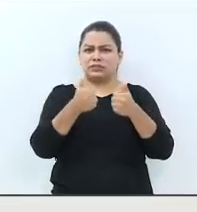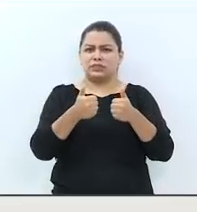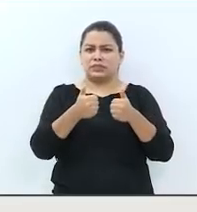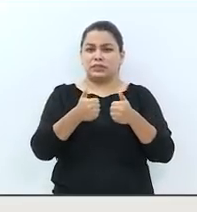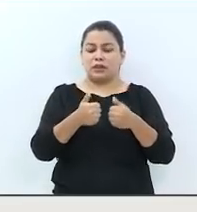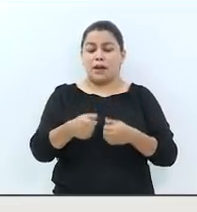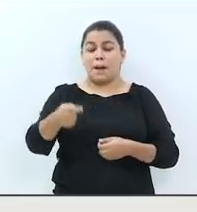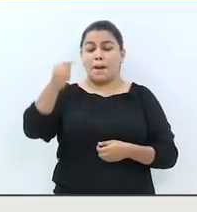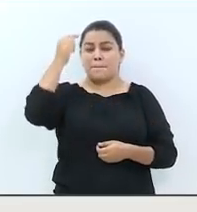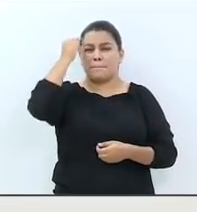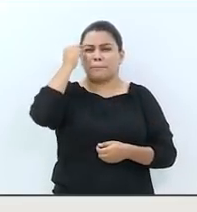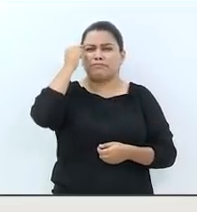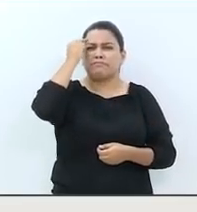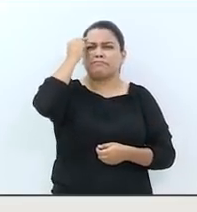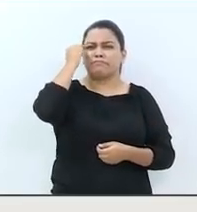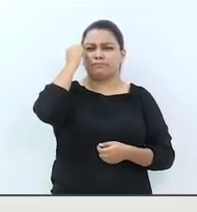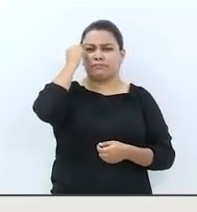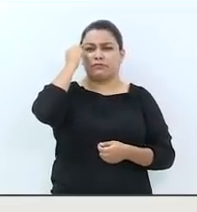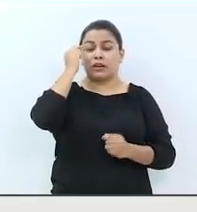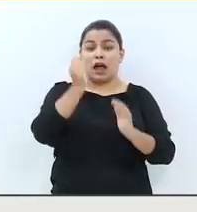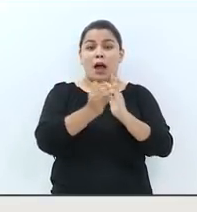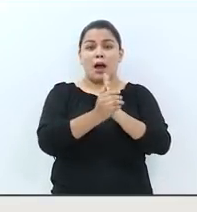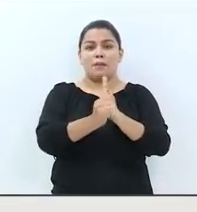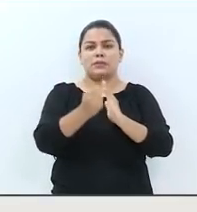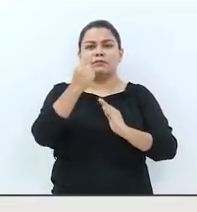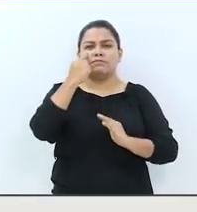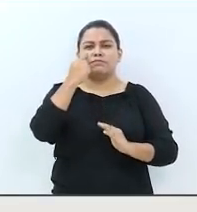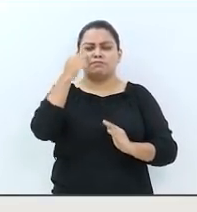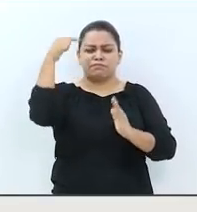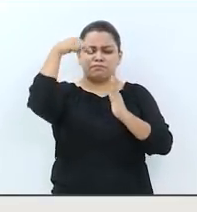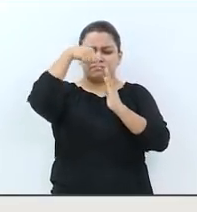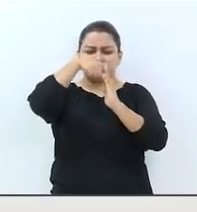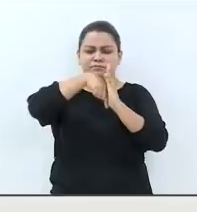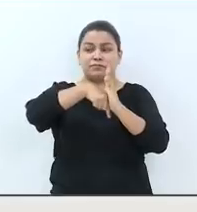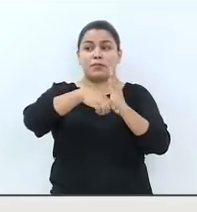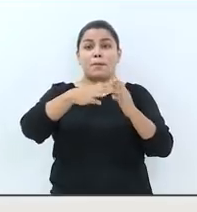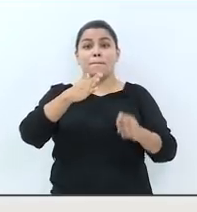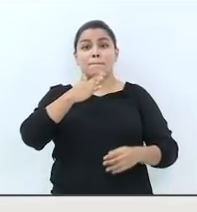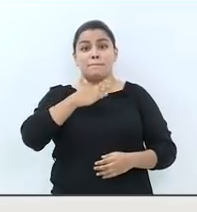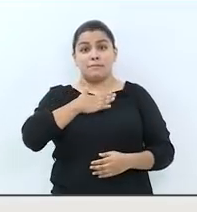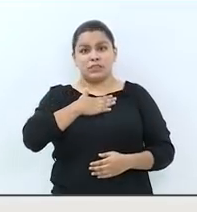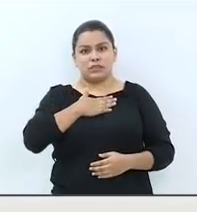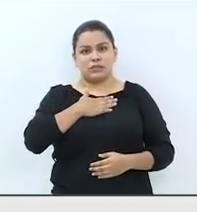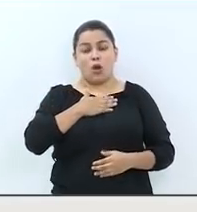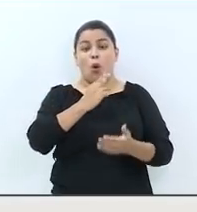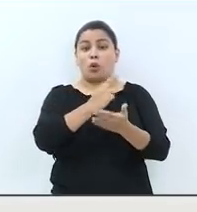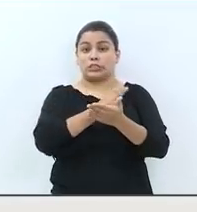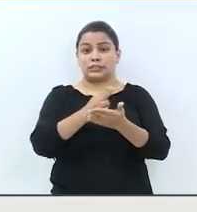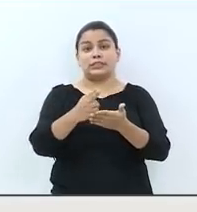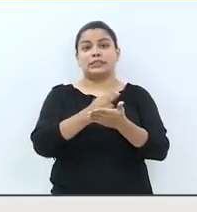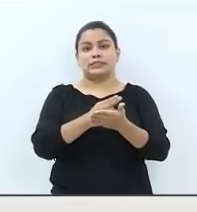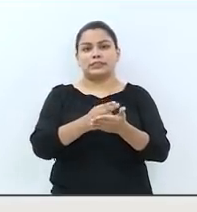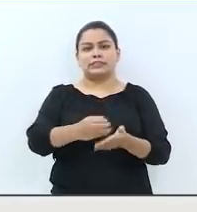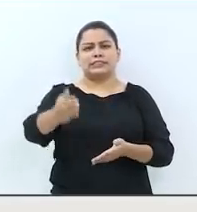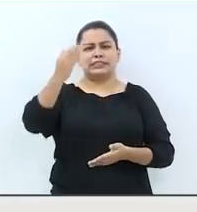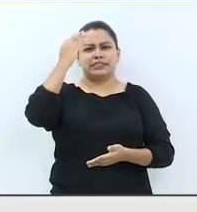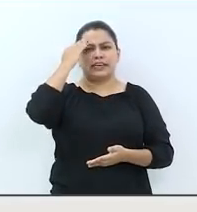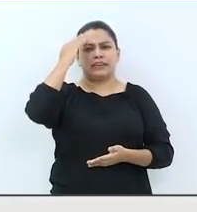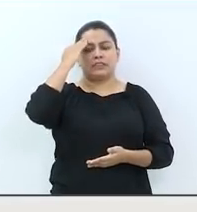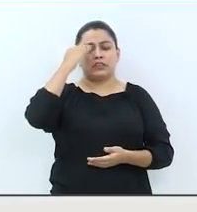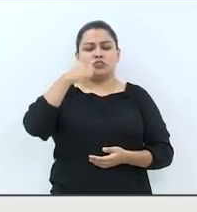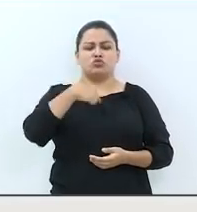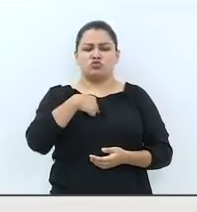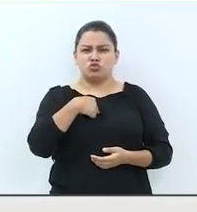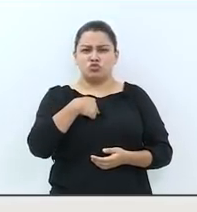la reflexión, o sea, es esa capacidad de ver hacia adentro de mí misma con muchísima honestidad, sabiendo que esta soy